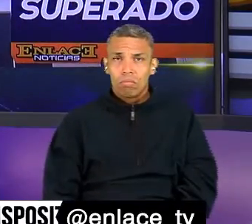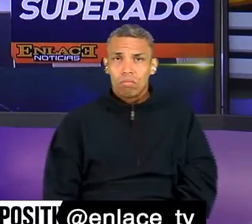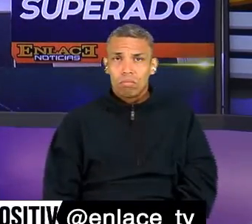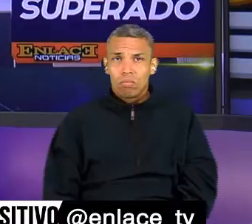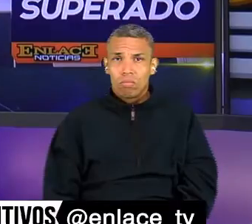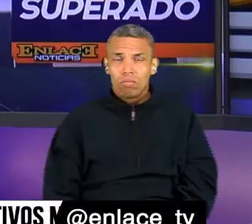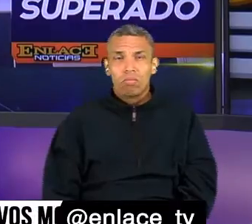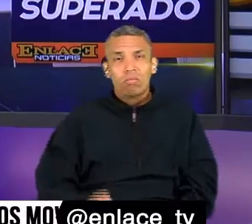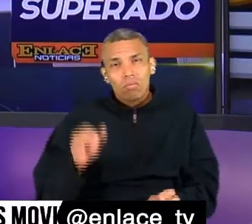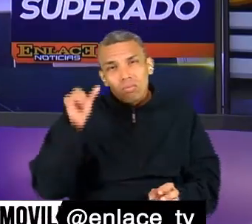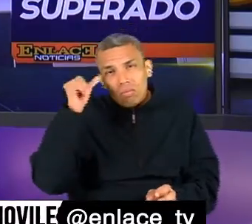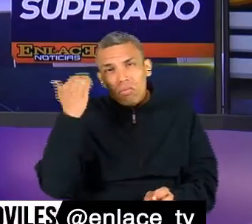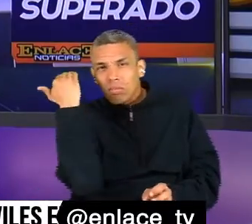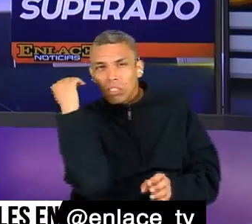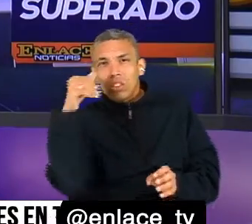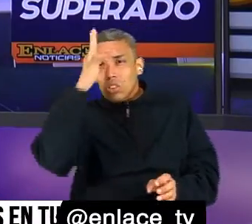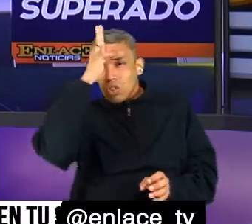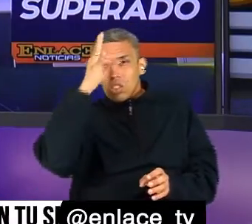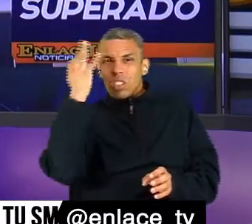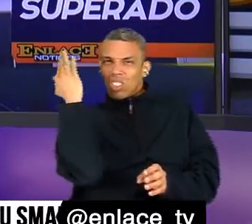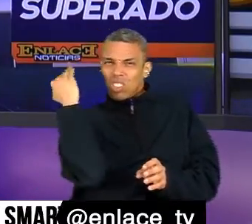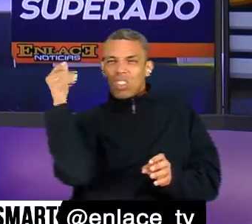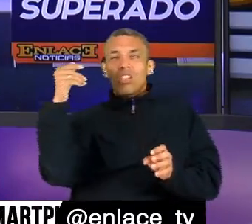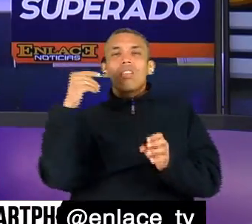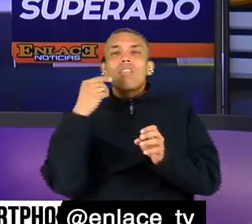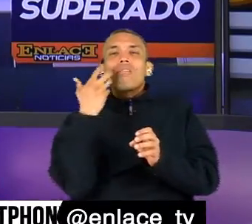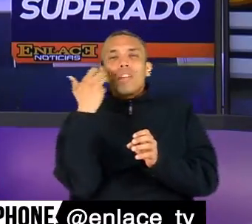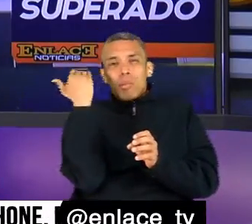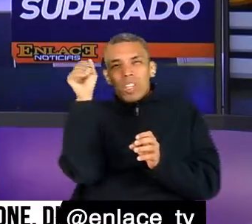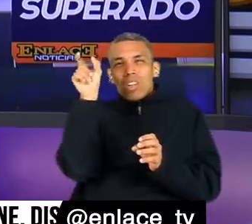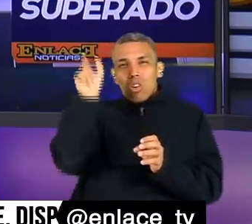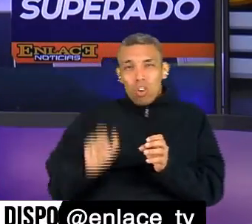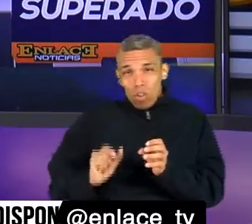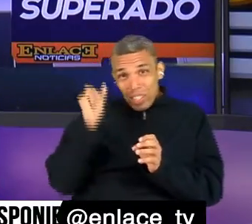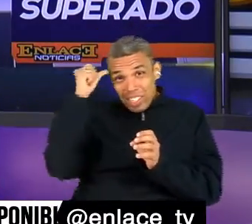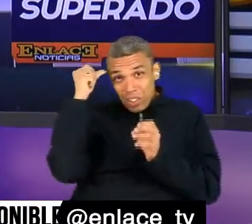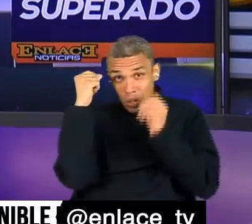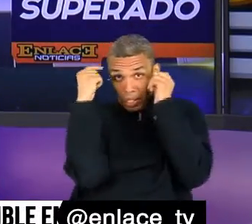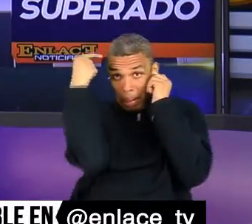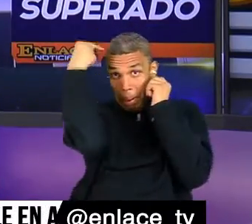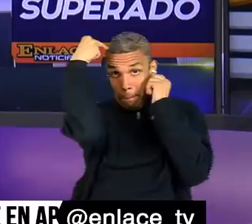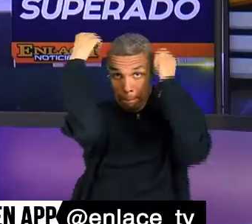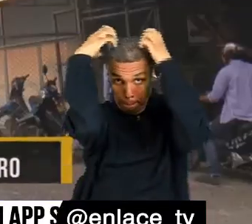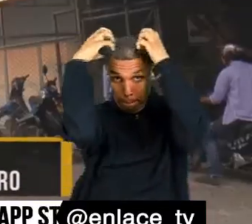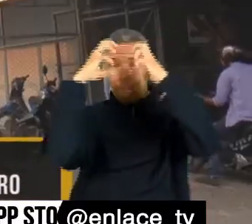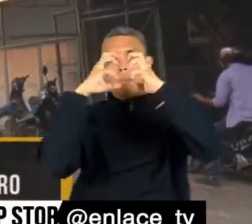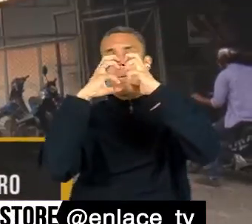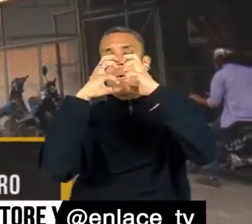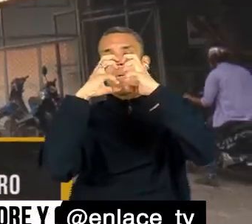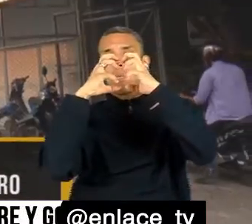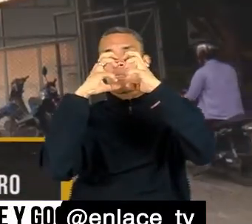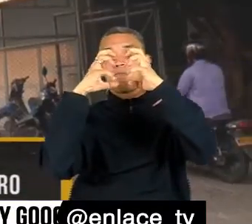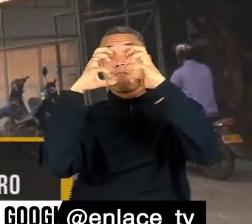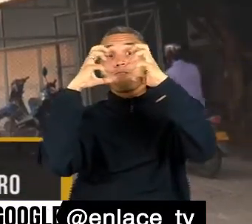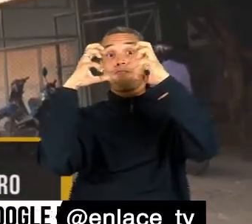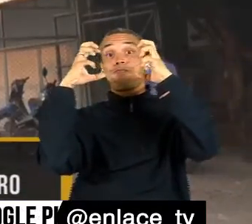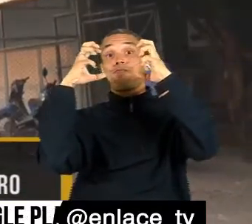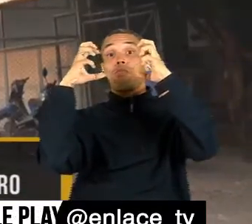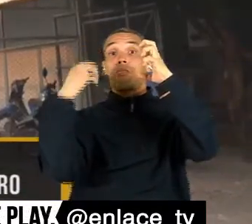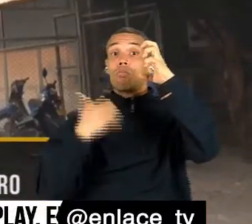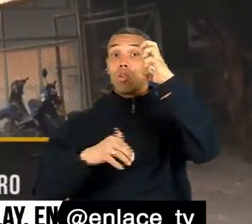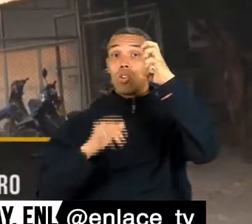crisis presentada allí por caso de meningitis. La prestación del servicio es normal a esta hora. De acuerdo con las directivas del